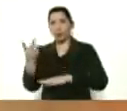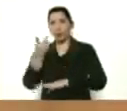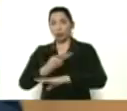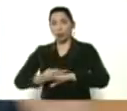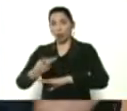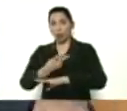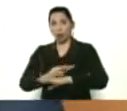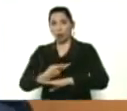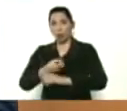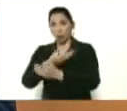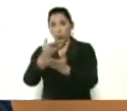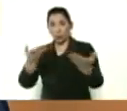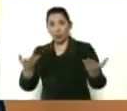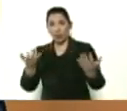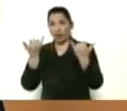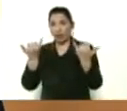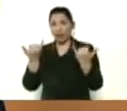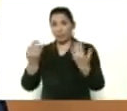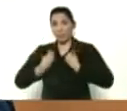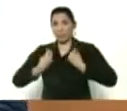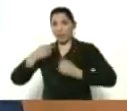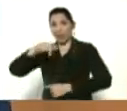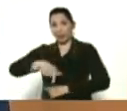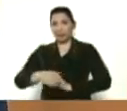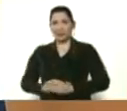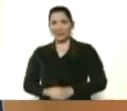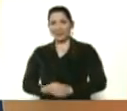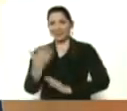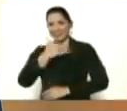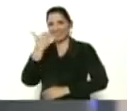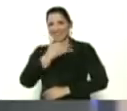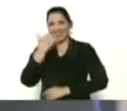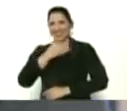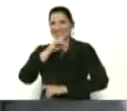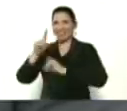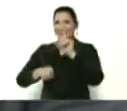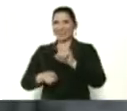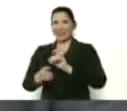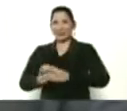porque como ustedes están viven aquí, entonces... Se me hace más fácil. Es una pregunta